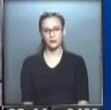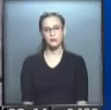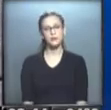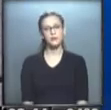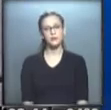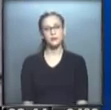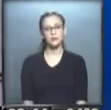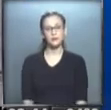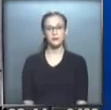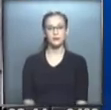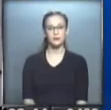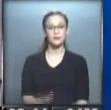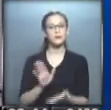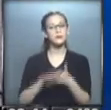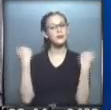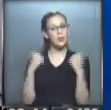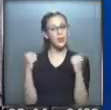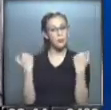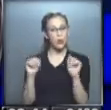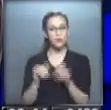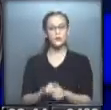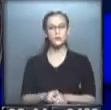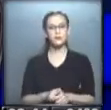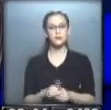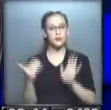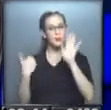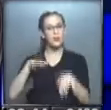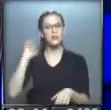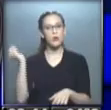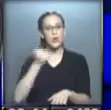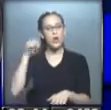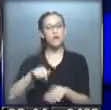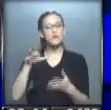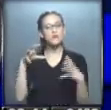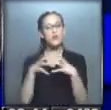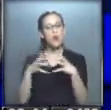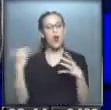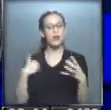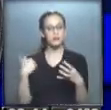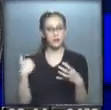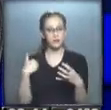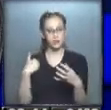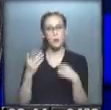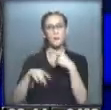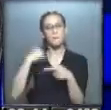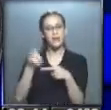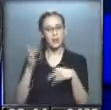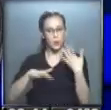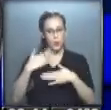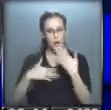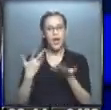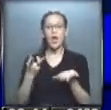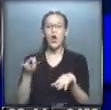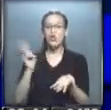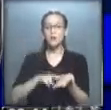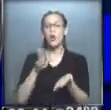¿Qué tenemos en el ámbito de los deportes, Gaby? Bueno, lo más importante pasa por la selección argentina de fútbol, que mañana va a estar jugando un partido más de